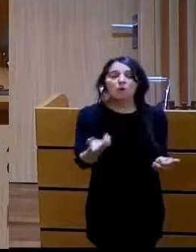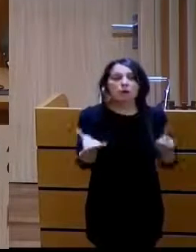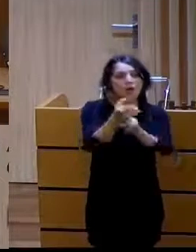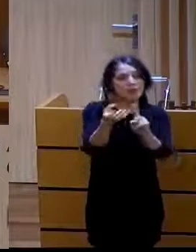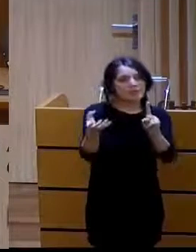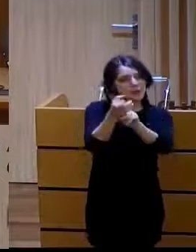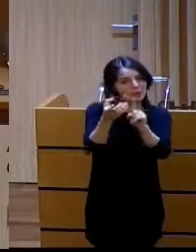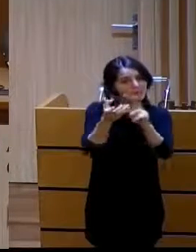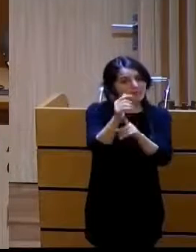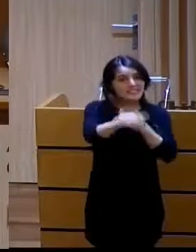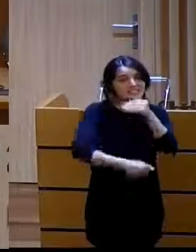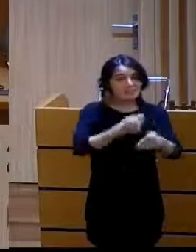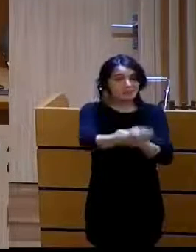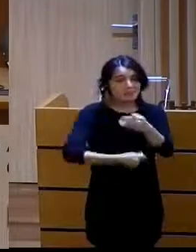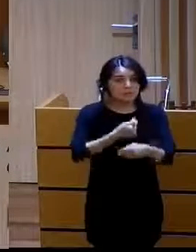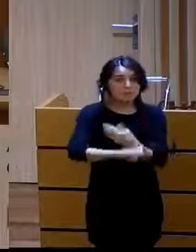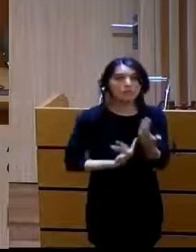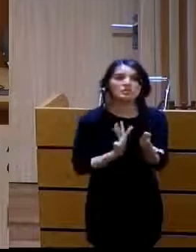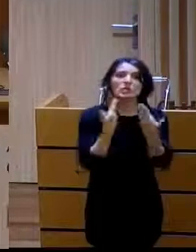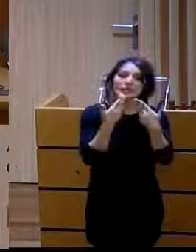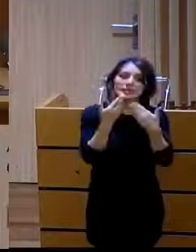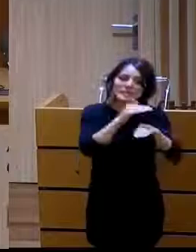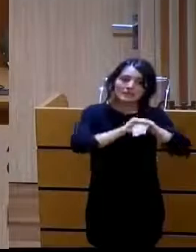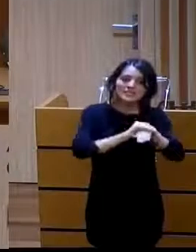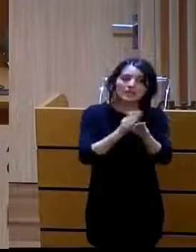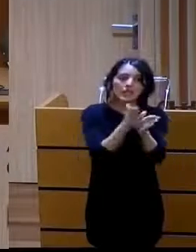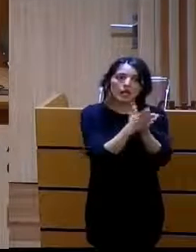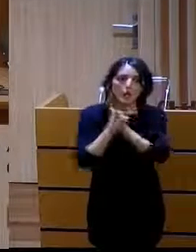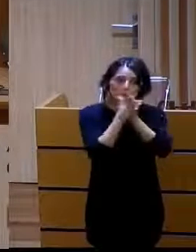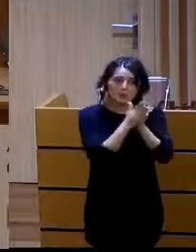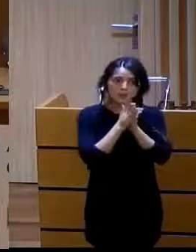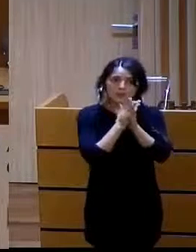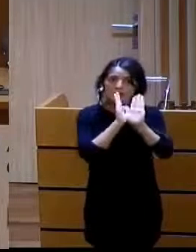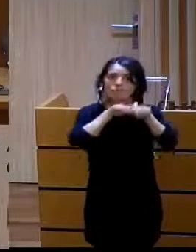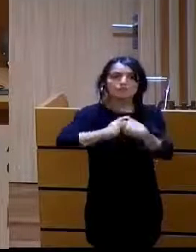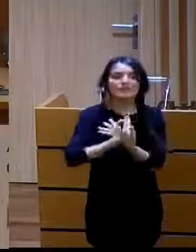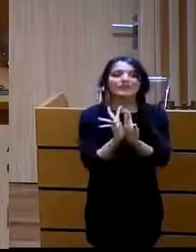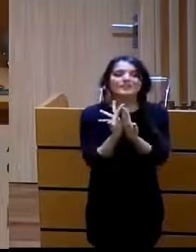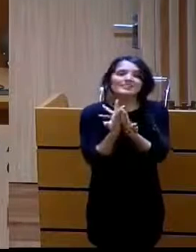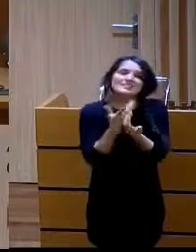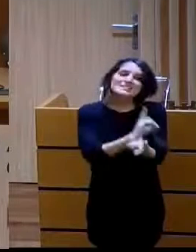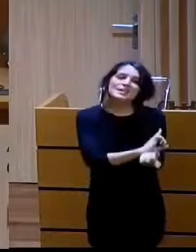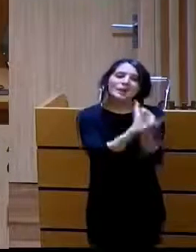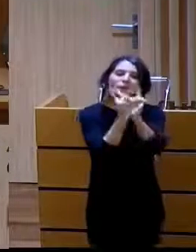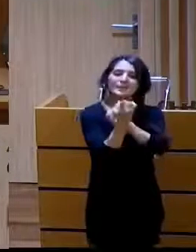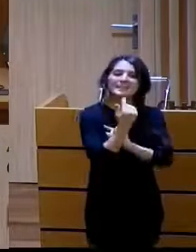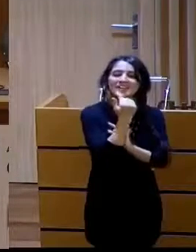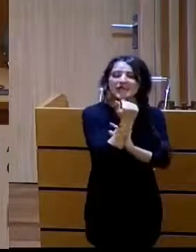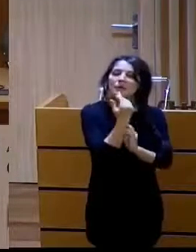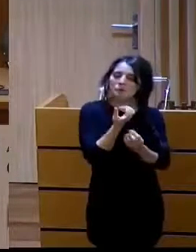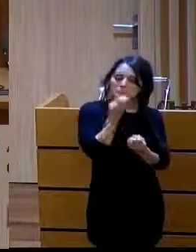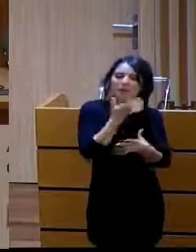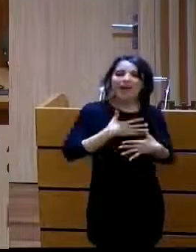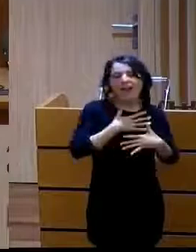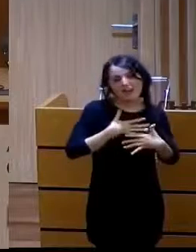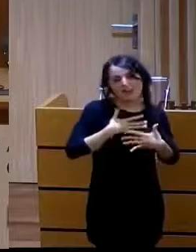con compañía, se hace pues absolutamente mucho más llevadero, ¿no? Eso